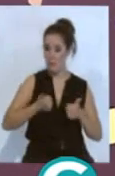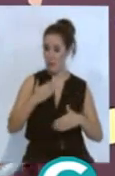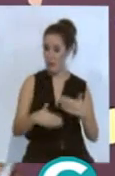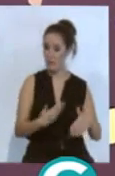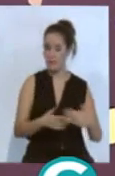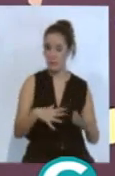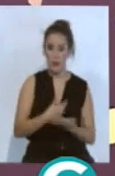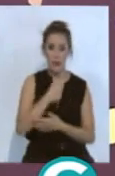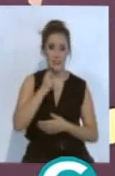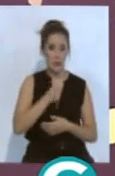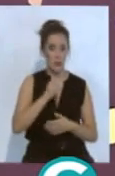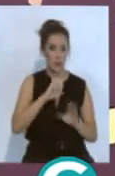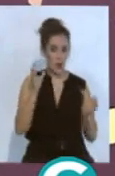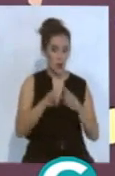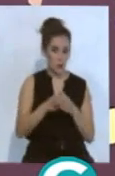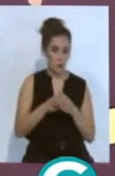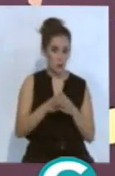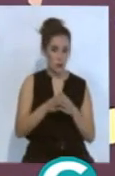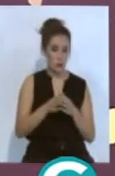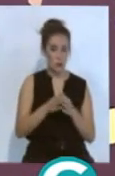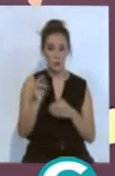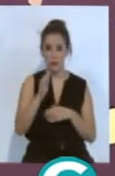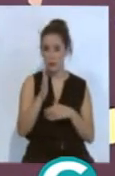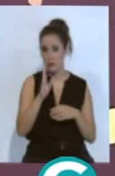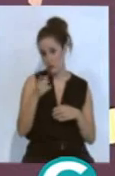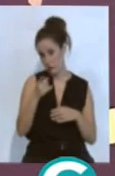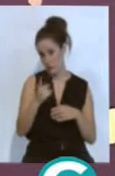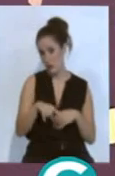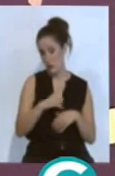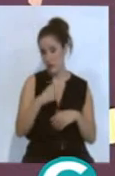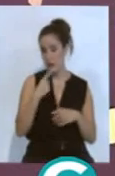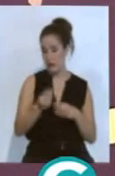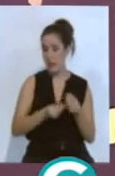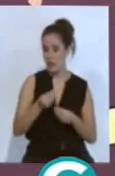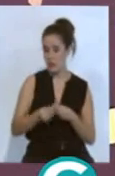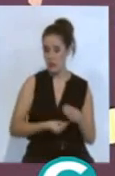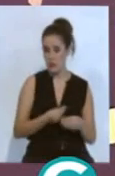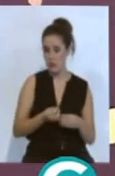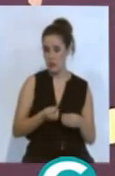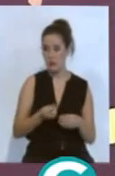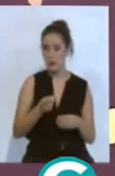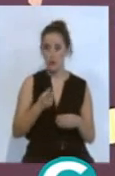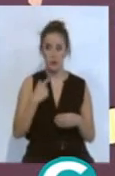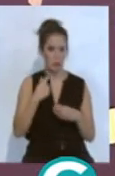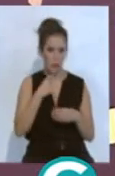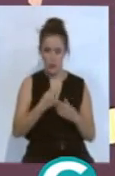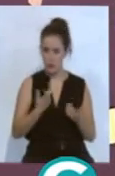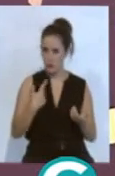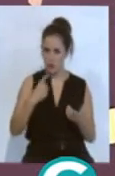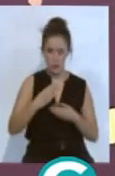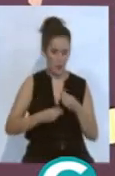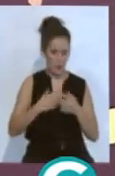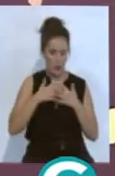todas las chirigotas en conjunto, ¿no, Carlos? Que sois sus niños, sí. Sois los que os habéis puesto el peso encima del hombro y habéis dicho, esto